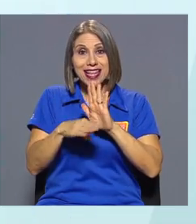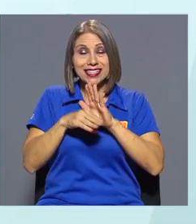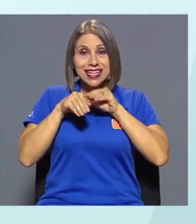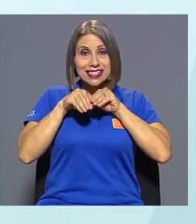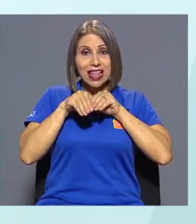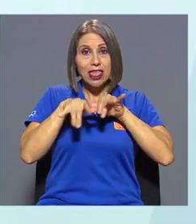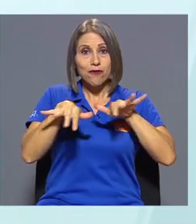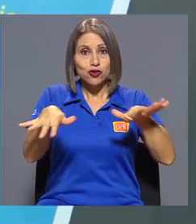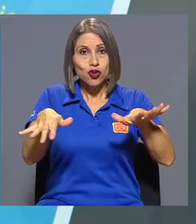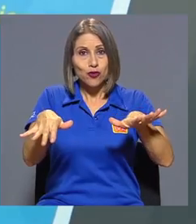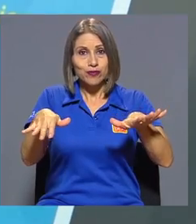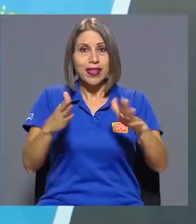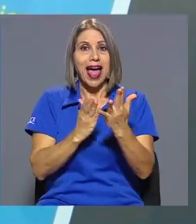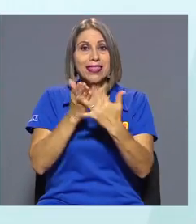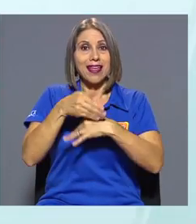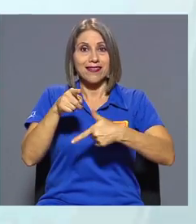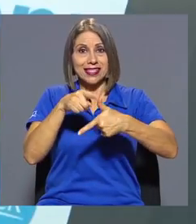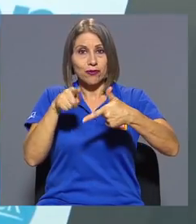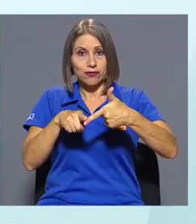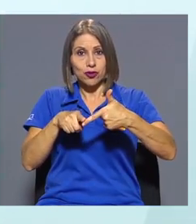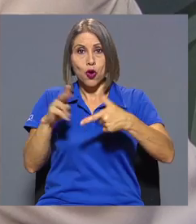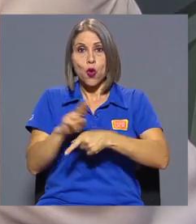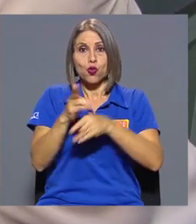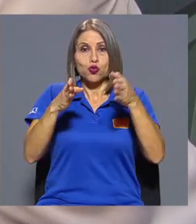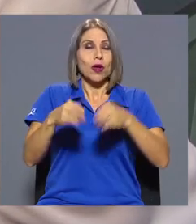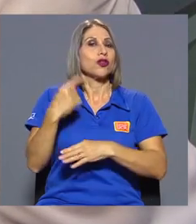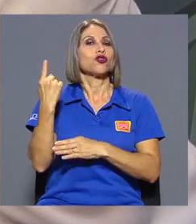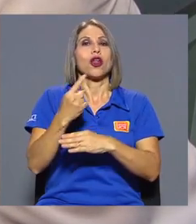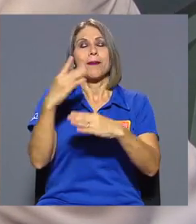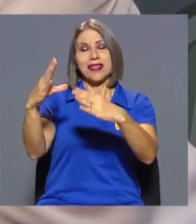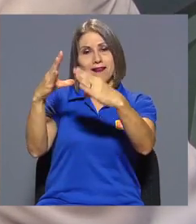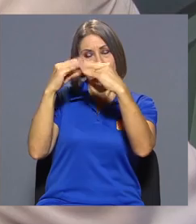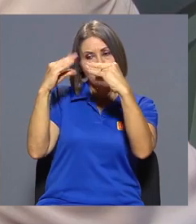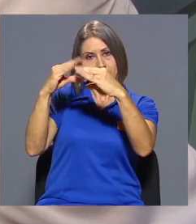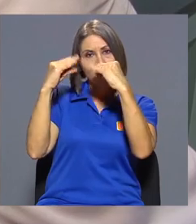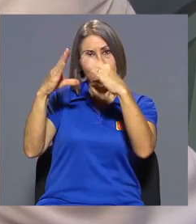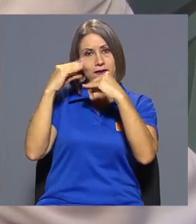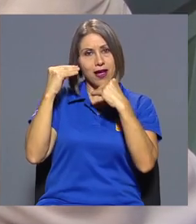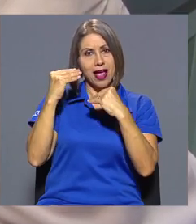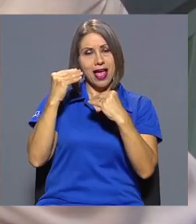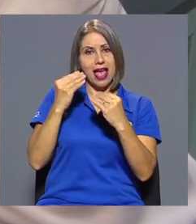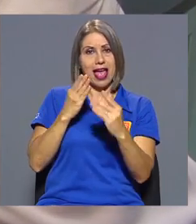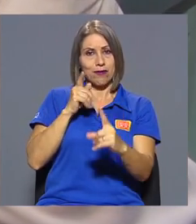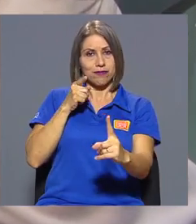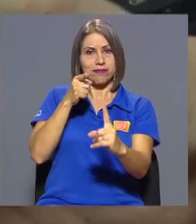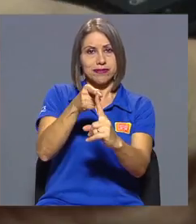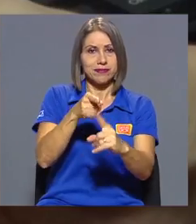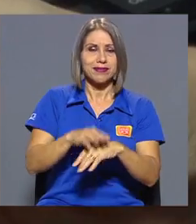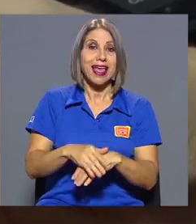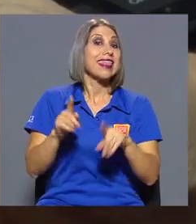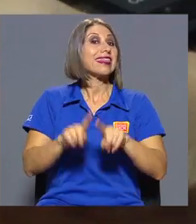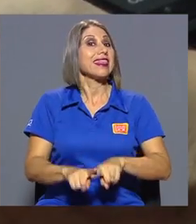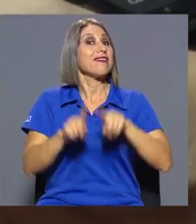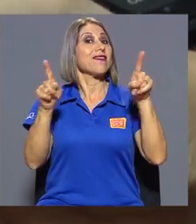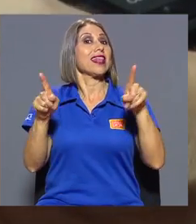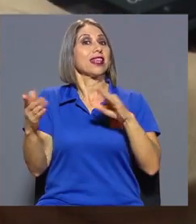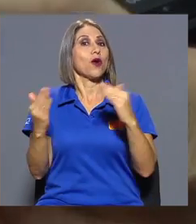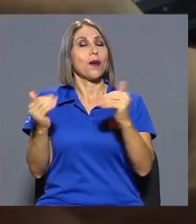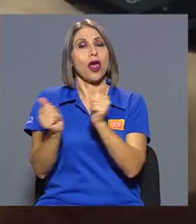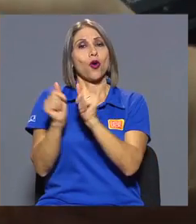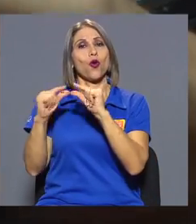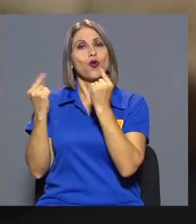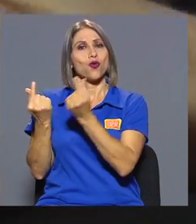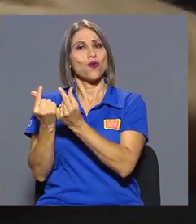difusión mediante estas plataformas, que permite a los usuarios solo recibir la información en su mensajería. A contrario de un grupo, estas no